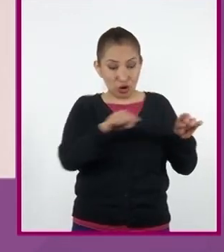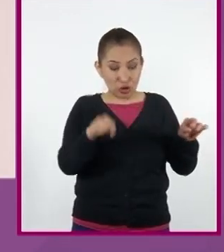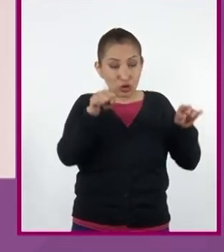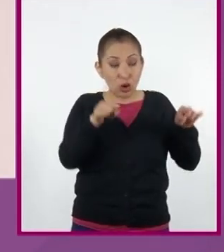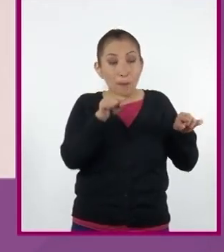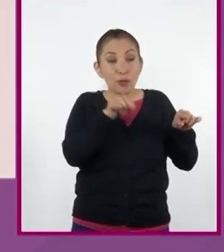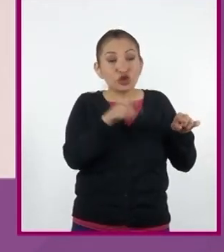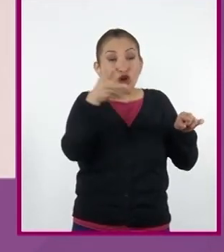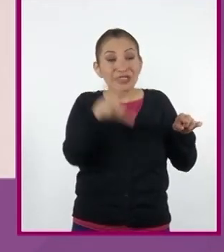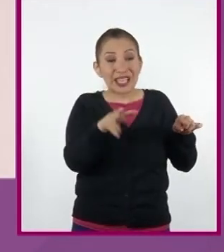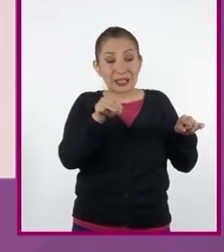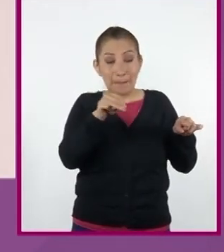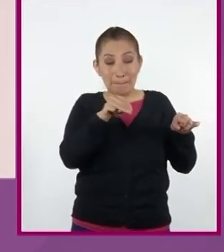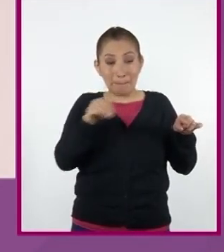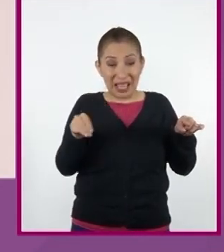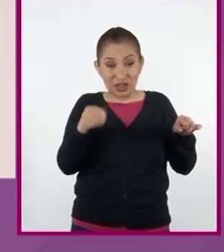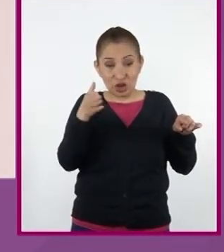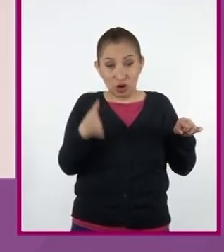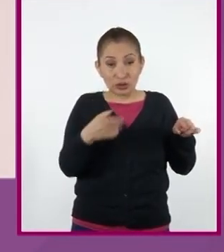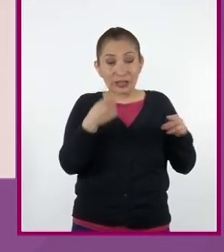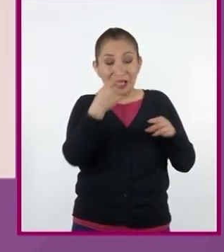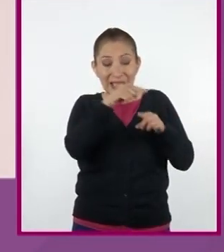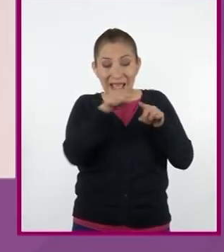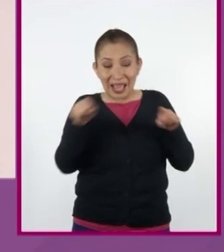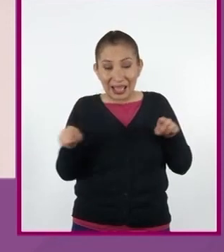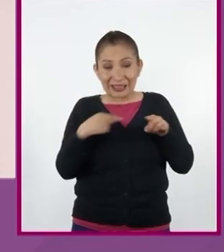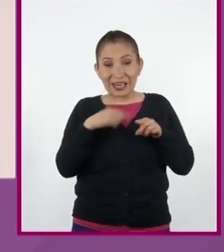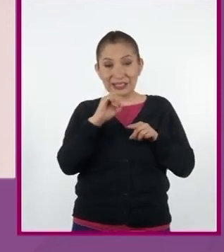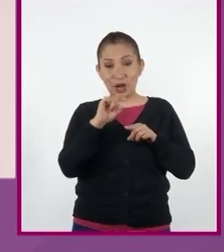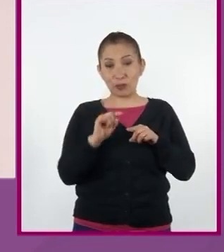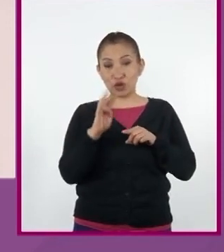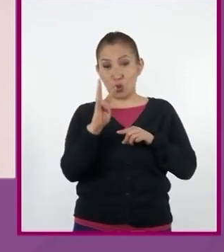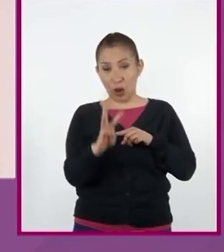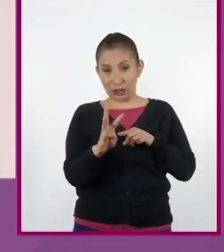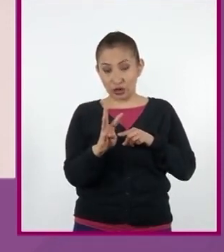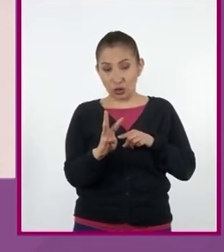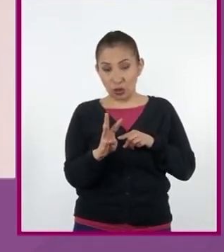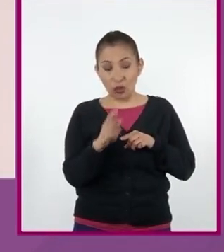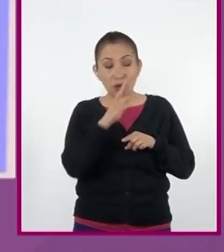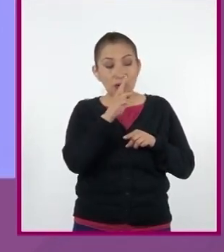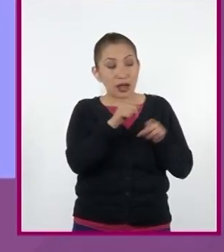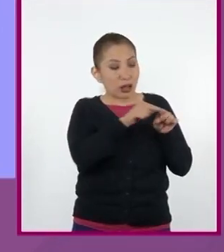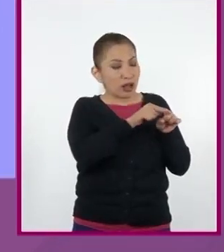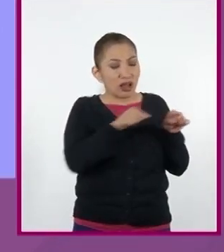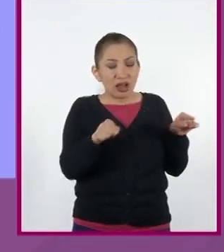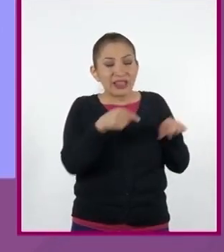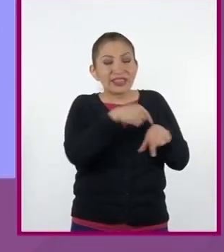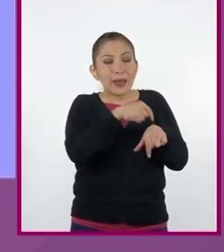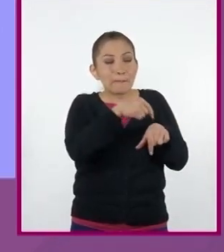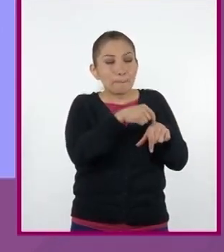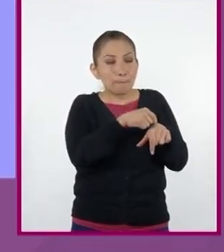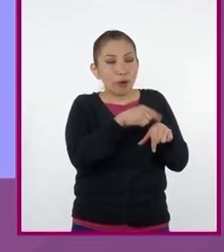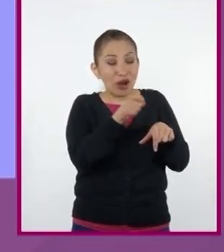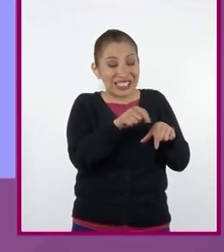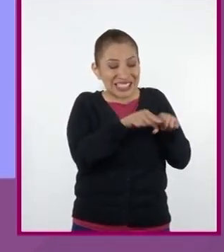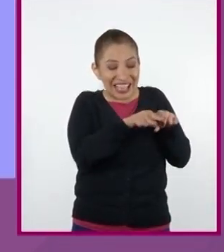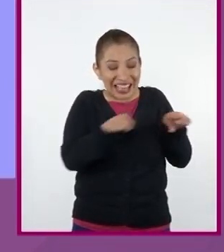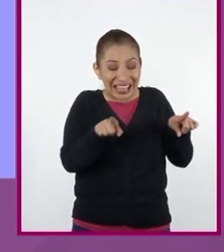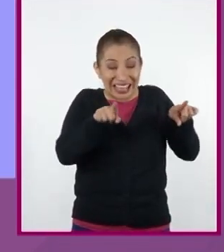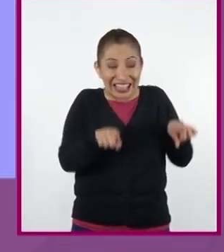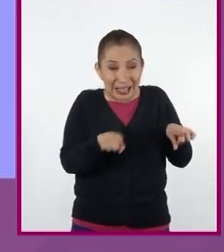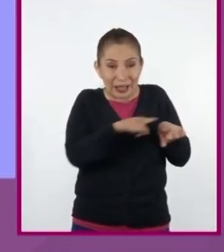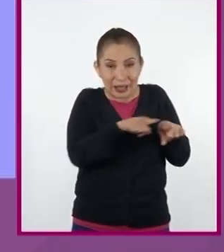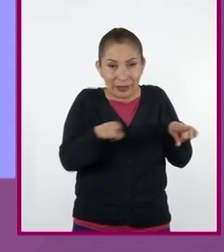a 0.10 metros, entre el valor de rapidez 0.4, obtenemos el tiempo que se tardó en recorrer